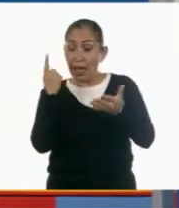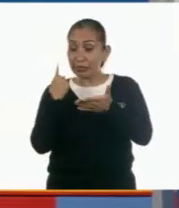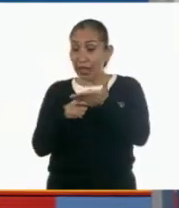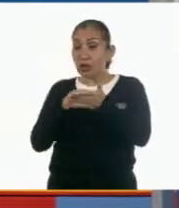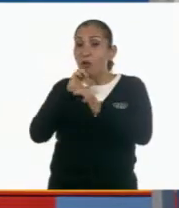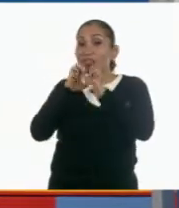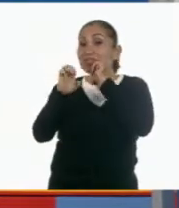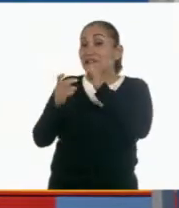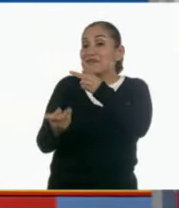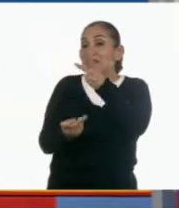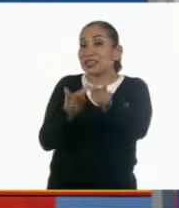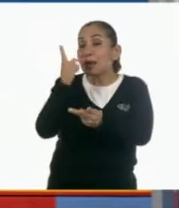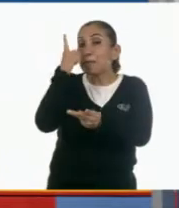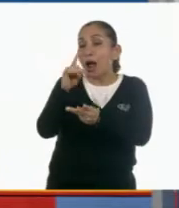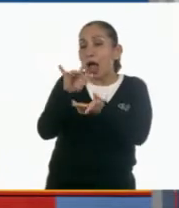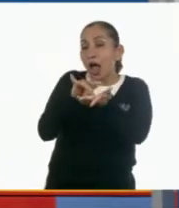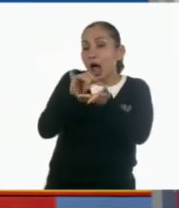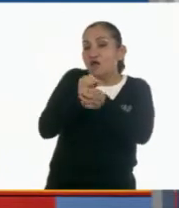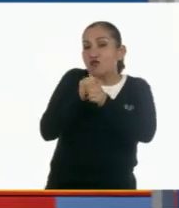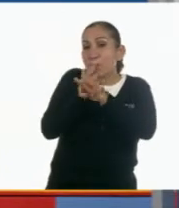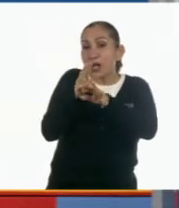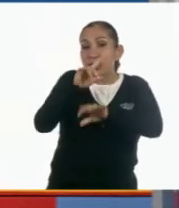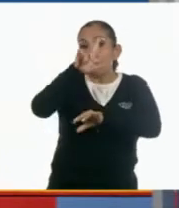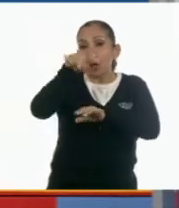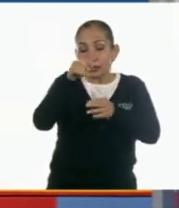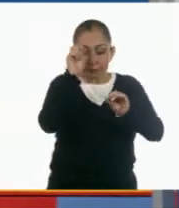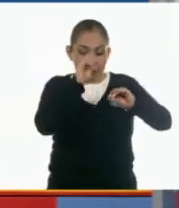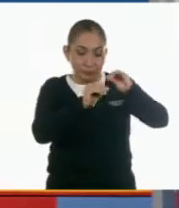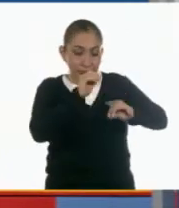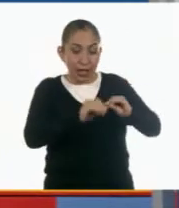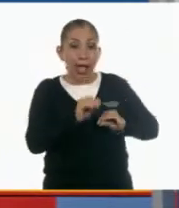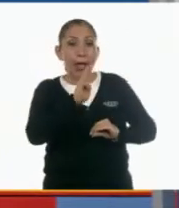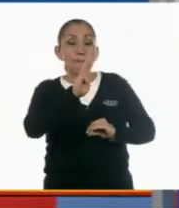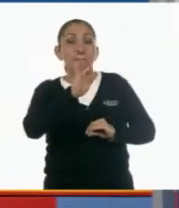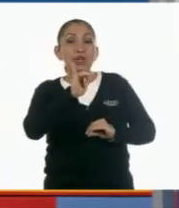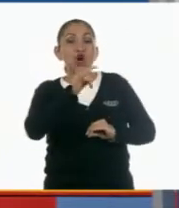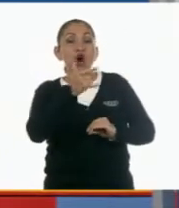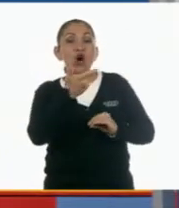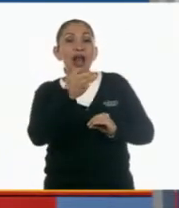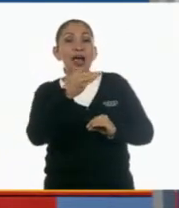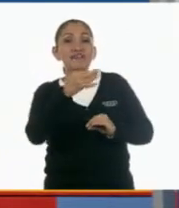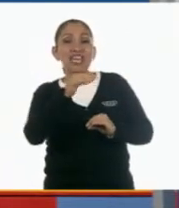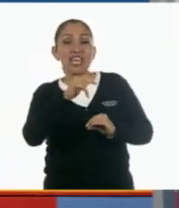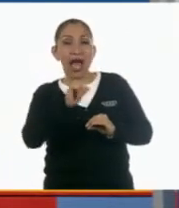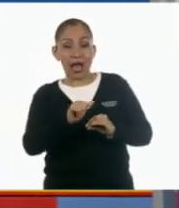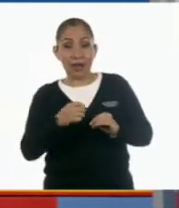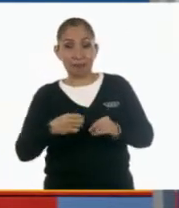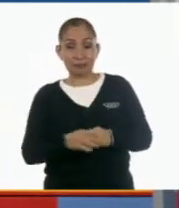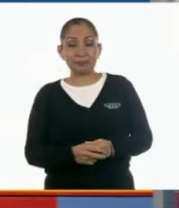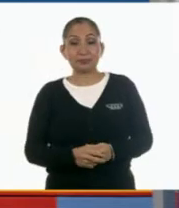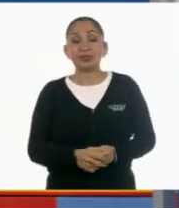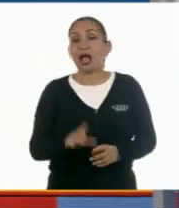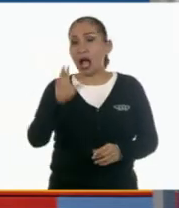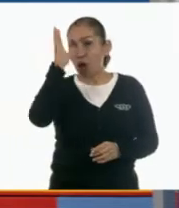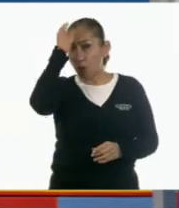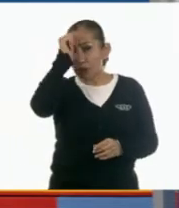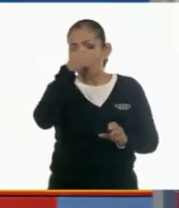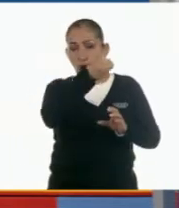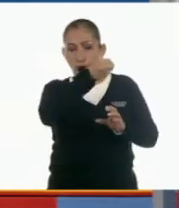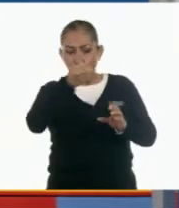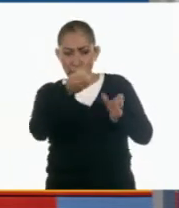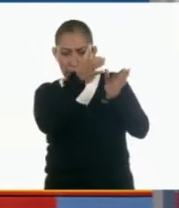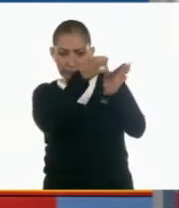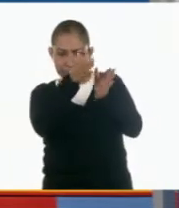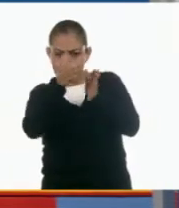una entrevista para obtener la información y realizar la biografía. También vamos a recordar lo del orden